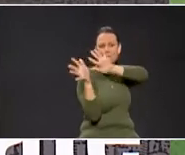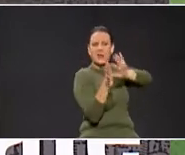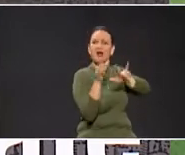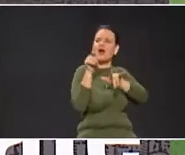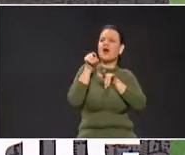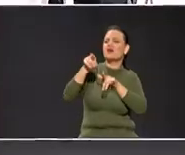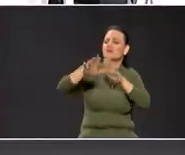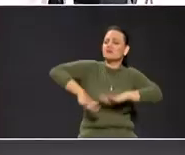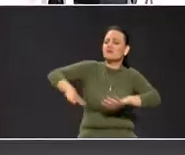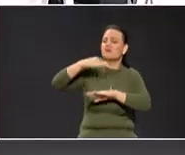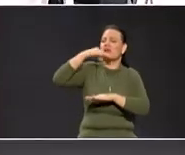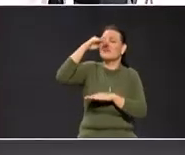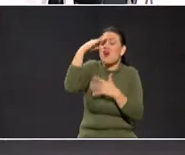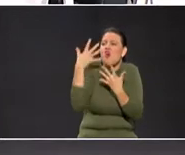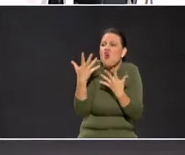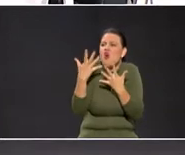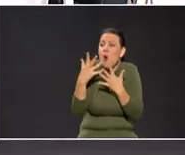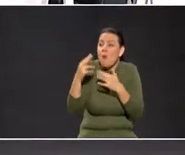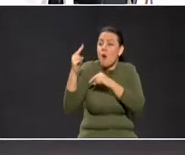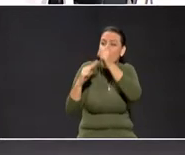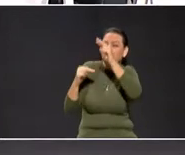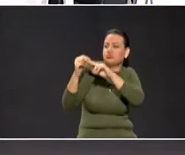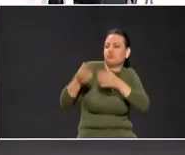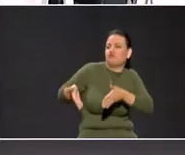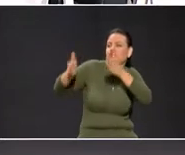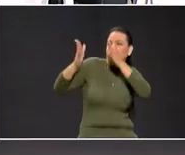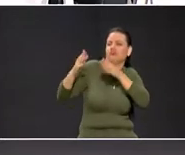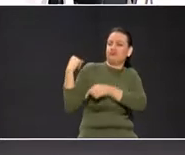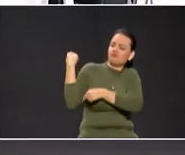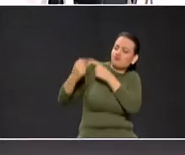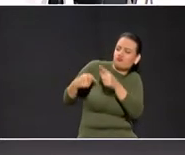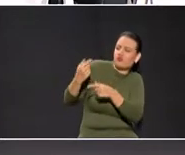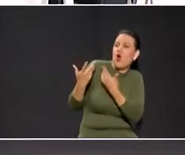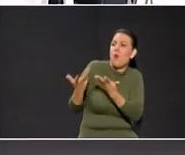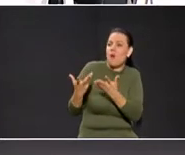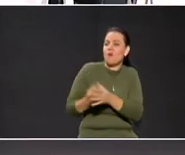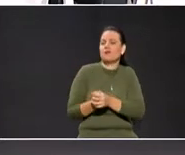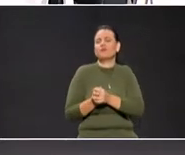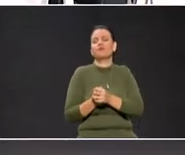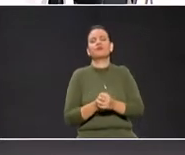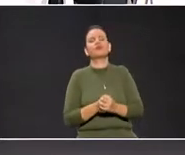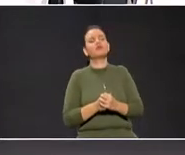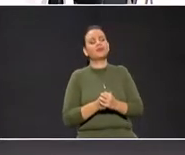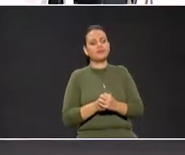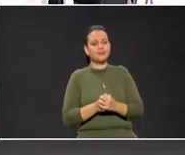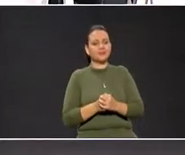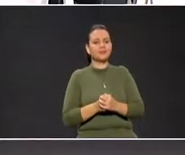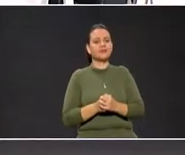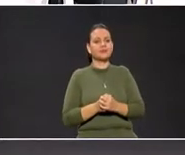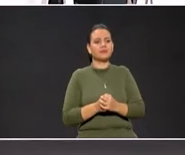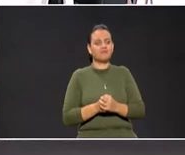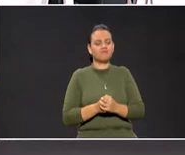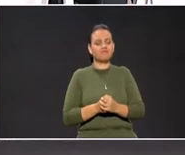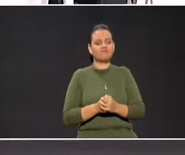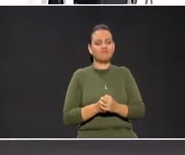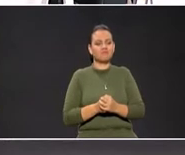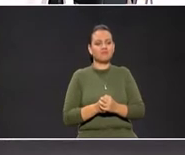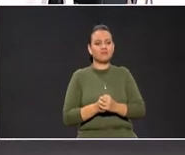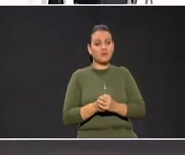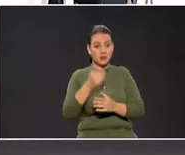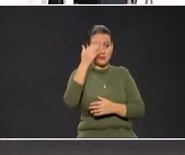bueno en la revisión que se haga el post por supuesto que habría que desatrancar ese obstáculo que se presenta